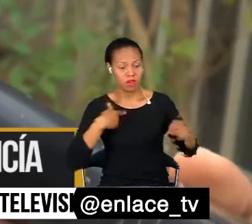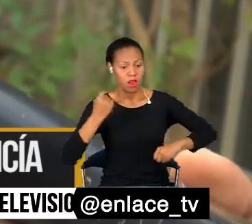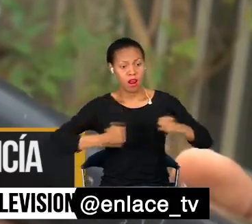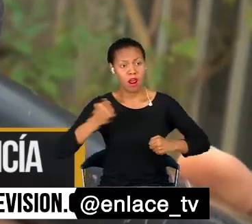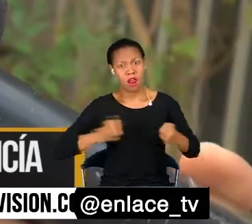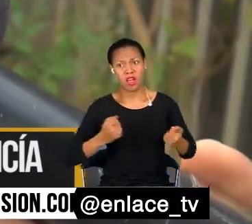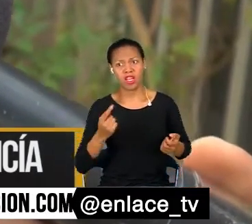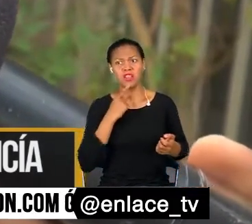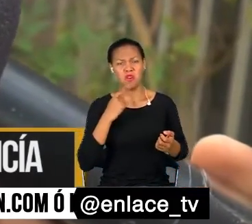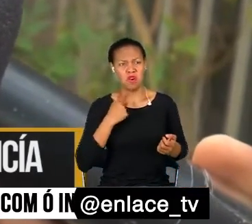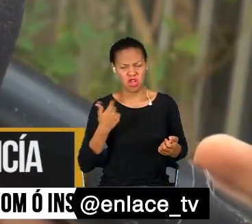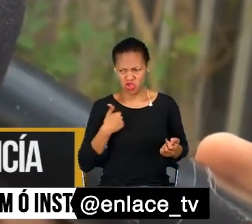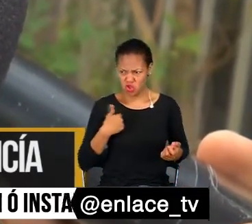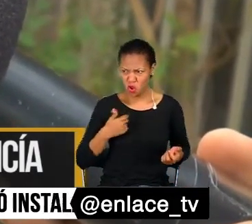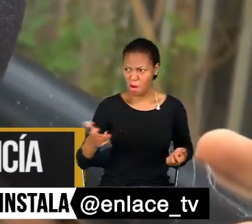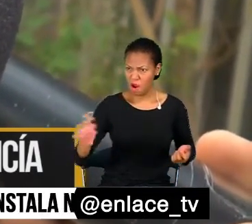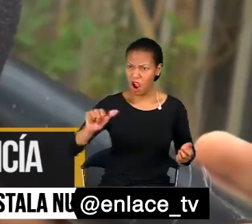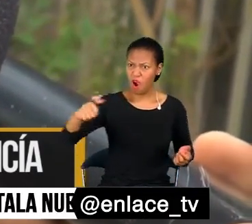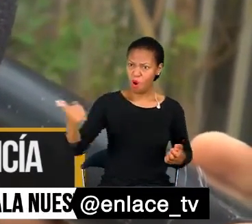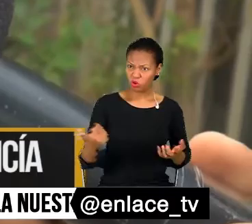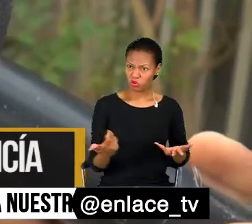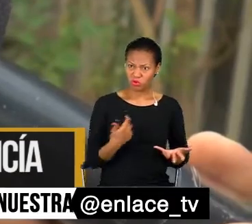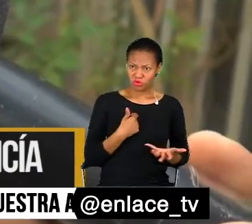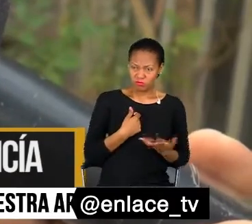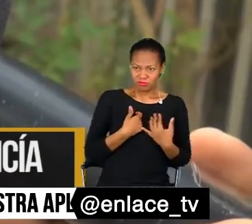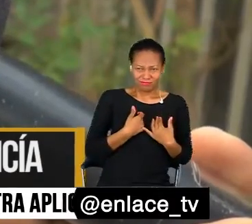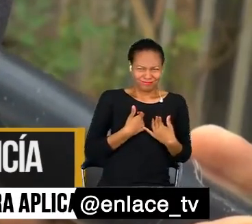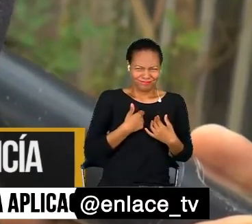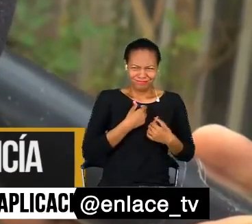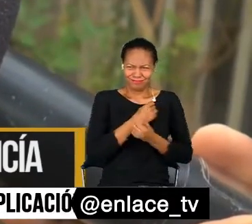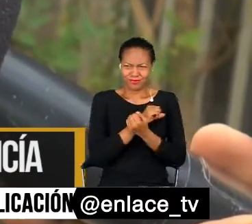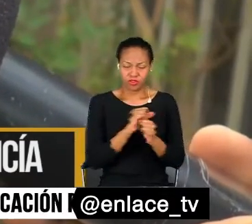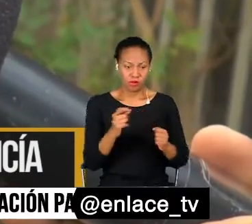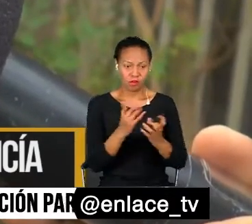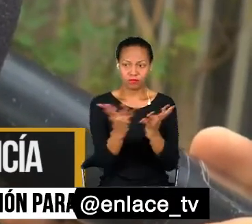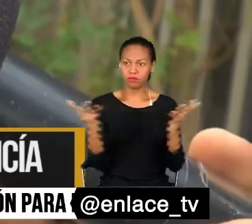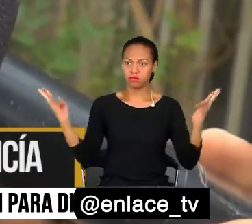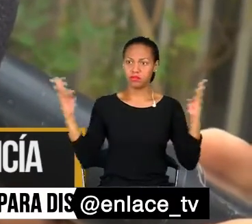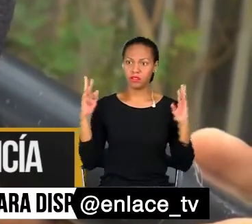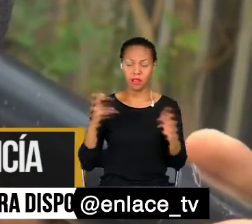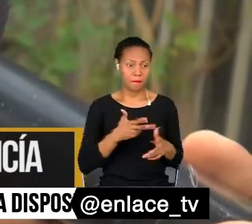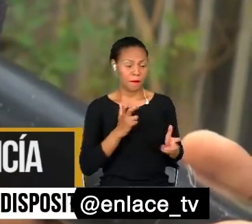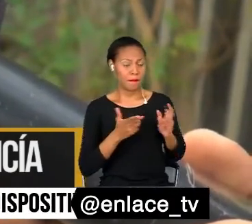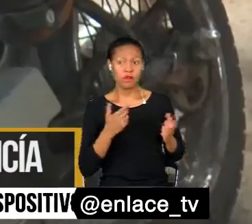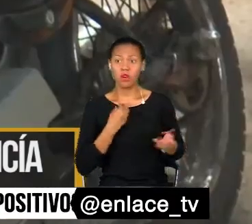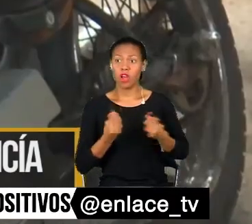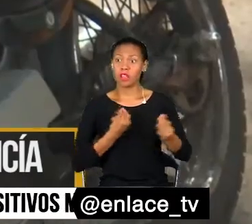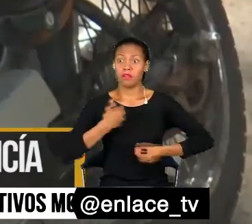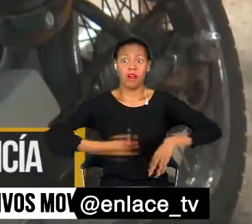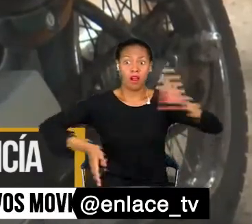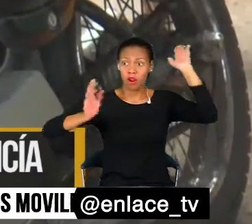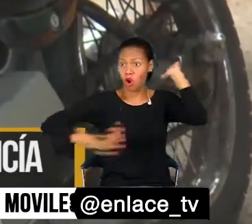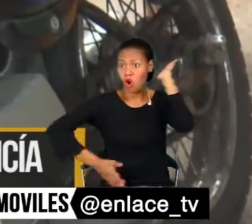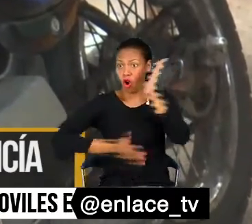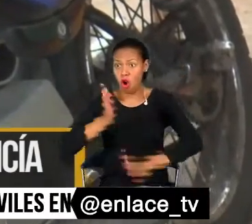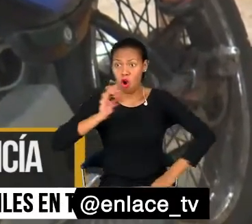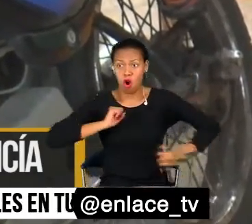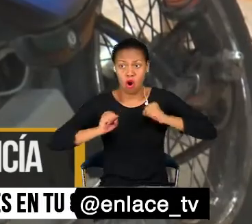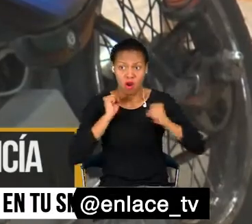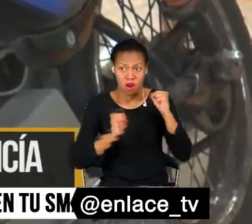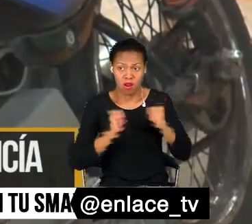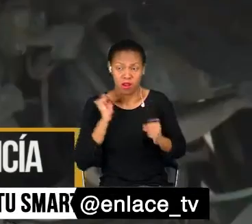que yo ya haría un man, y entonces cuando yo llego abajo, ya los tombos ya están, me tenían rodeado y me levantan a plomo y yo arranqué a correr otra vez. En el velocípedo quedaron